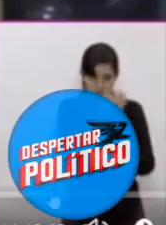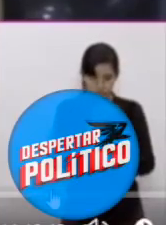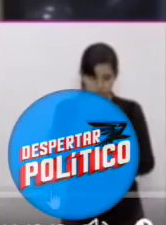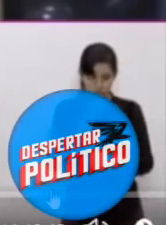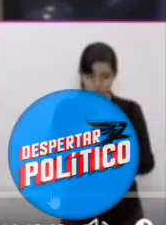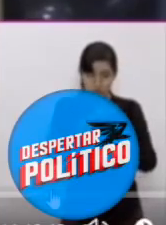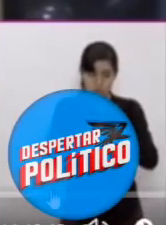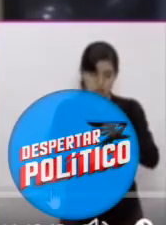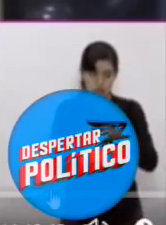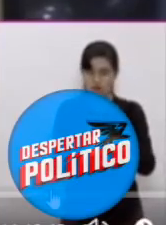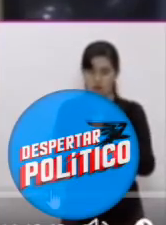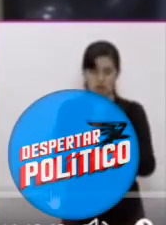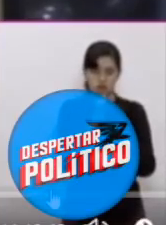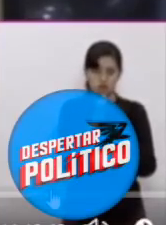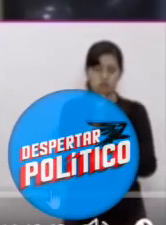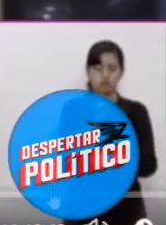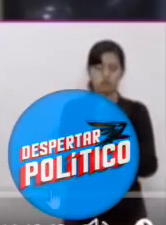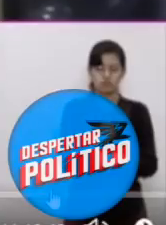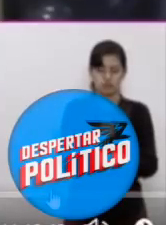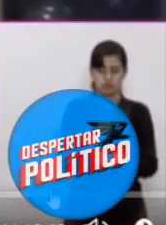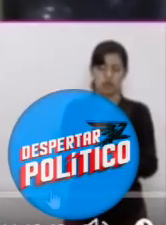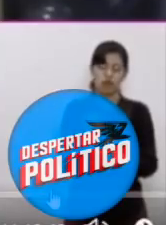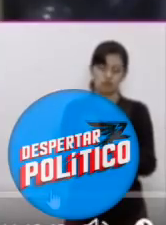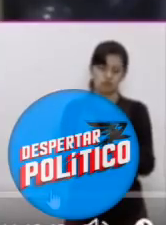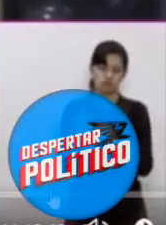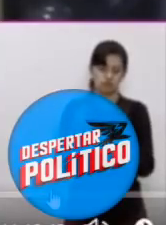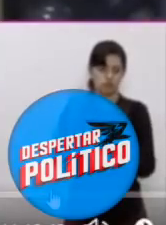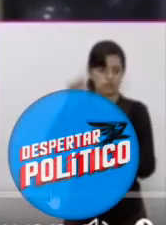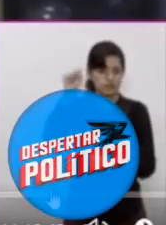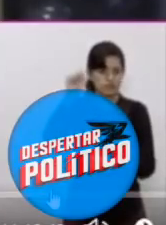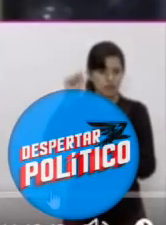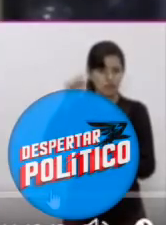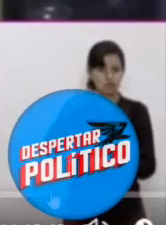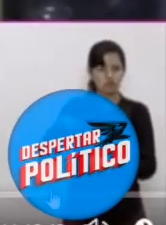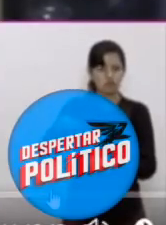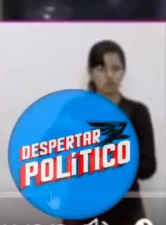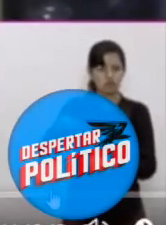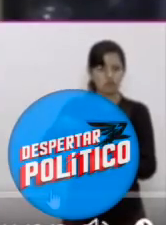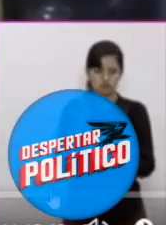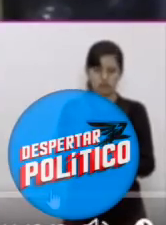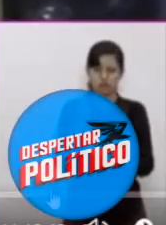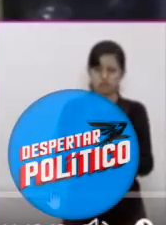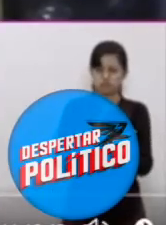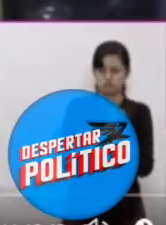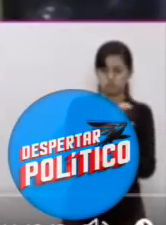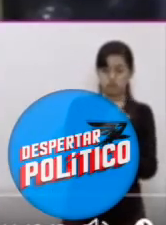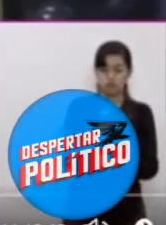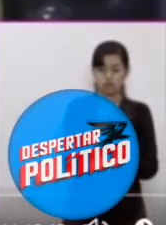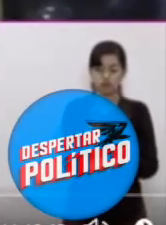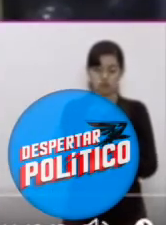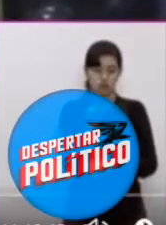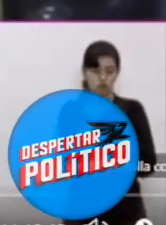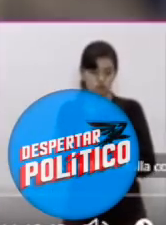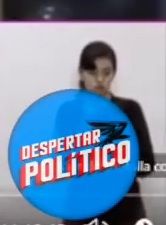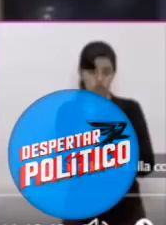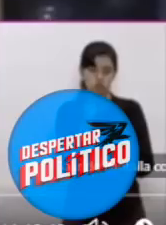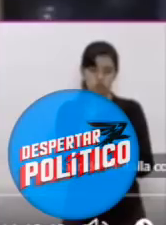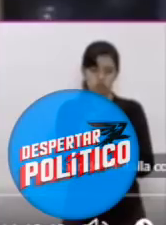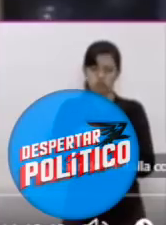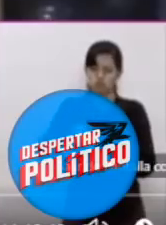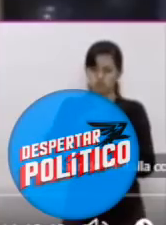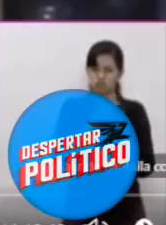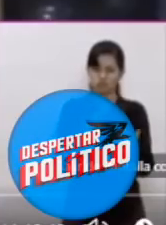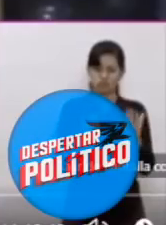21 respecto de aportaciones sindicales que votamos a favor varios el 21 de agosto que por el tiempo lo que hace el voto